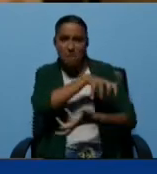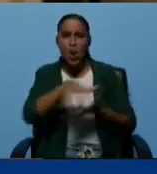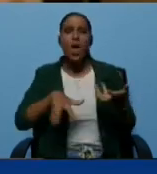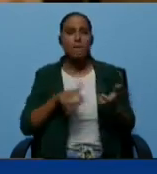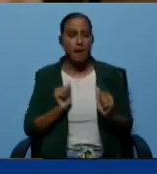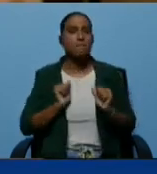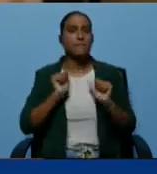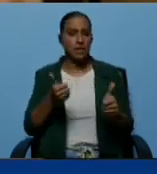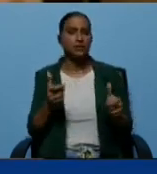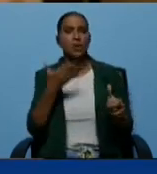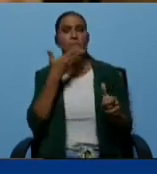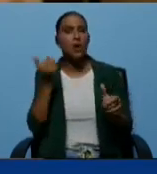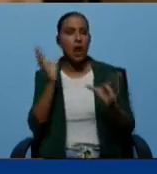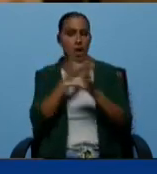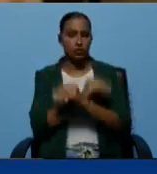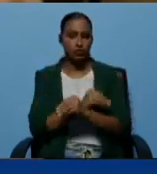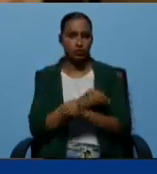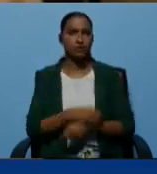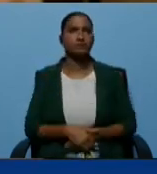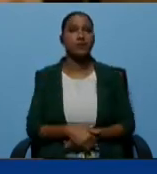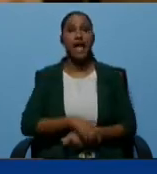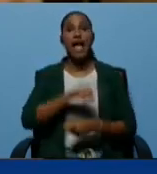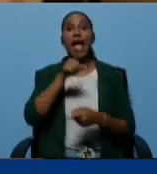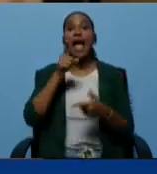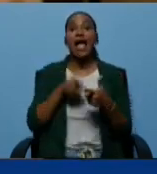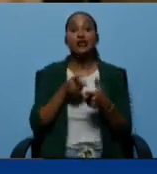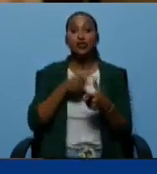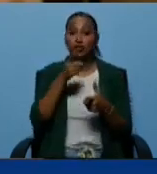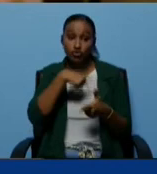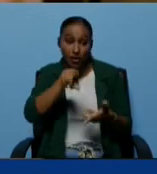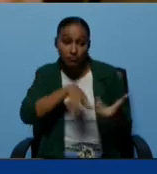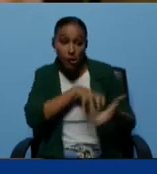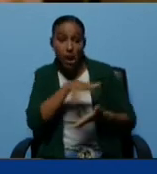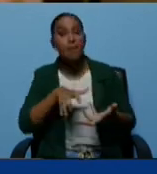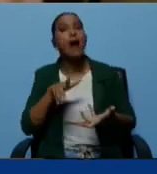luego de designar los 5 fiscales nacionales respectivos,